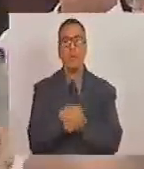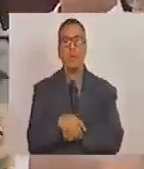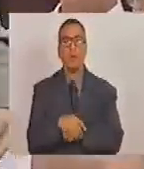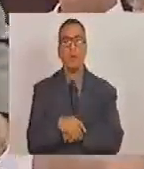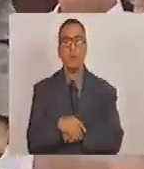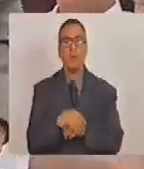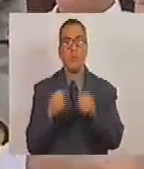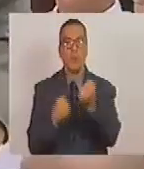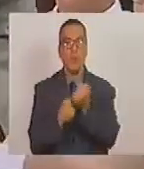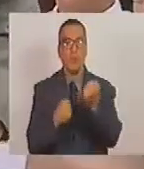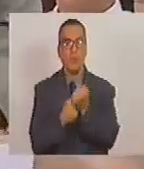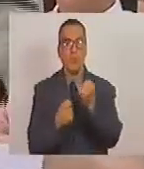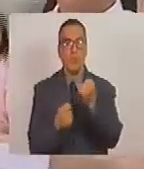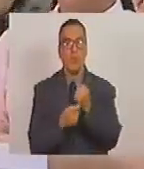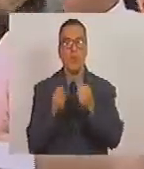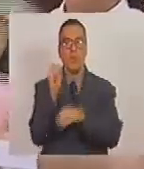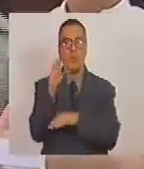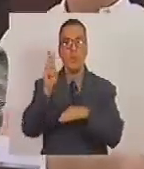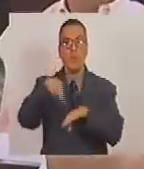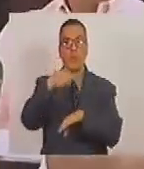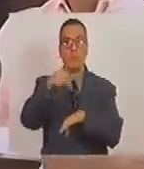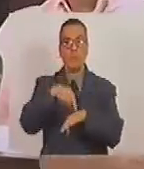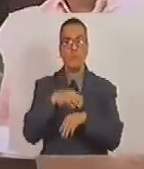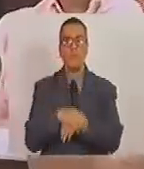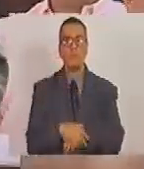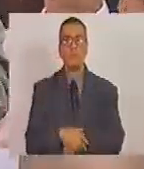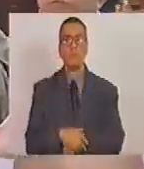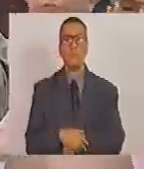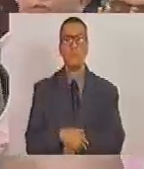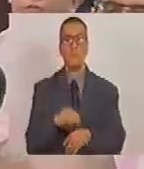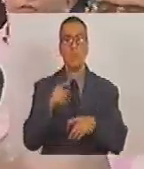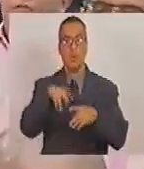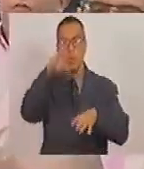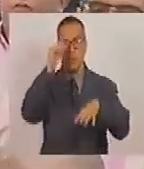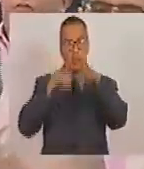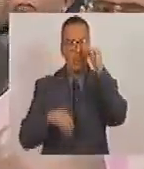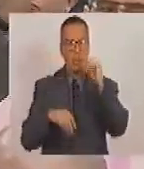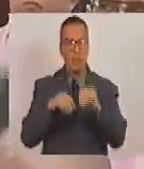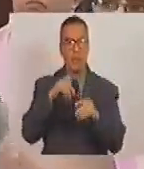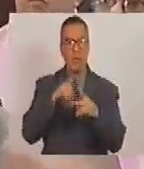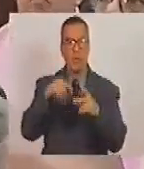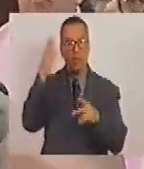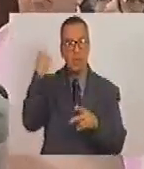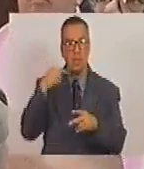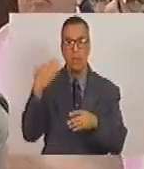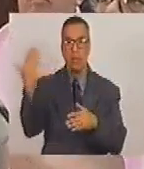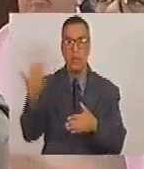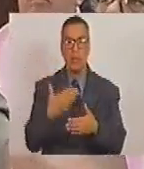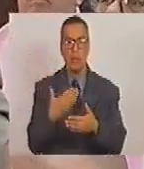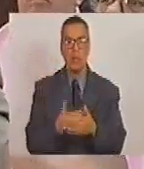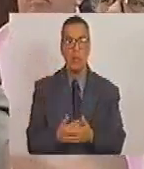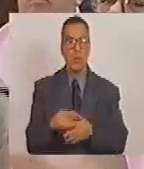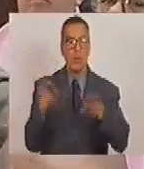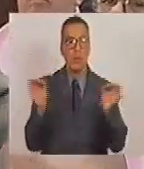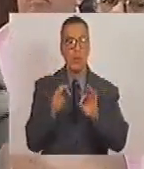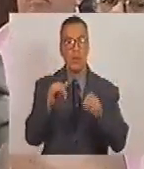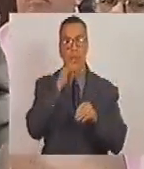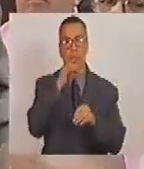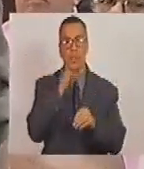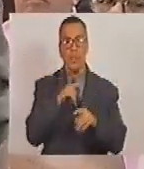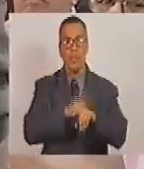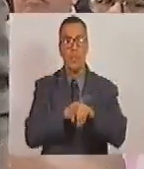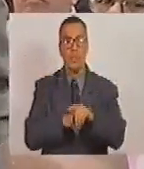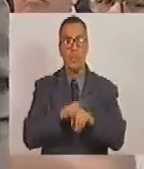del apoyo técnico de la Asamblea. Lección aprendida. La otra vez no traje ninguna información porque